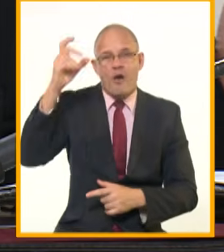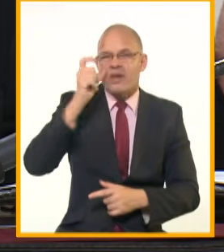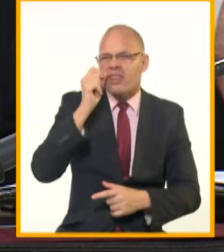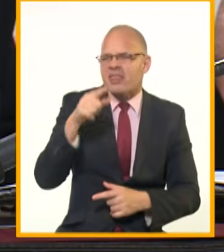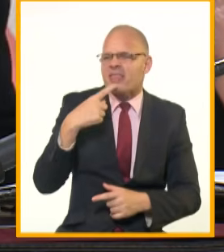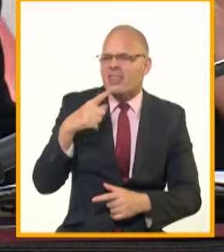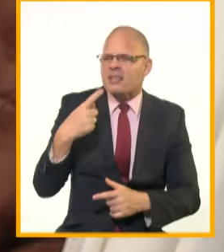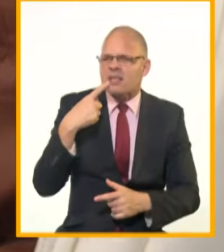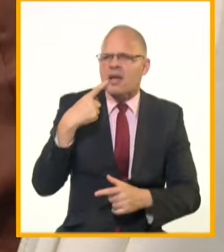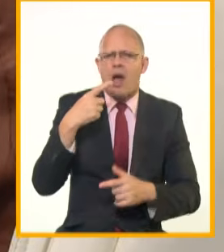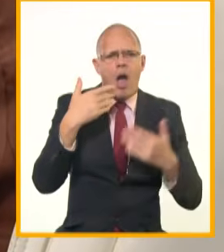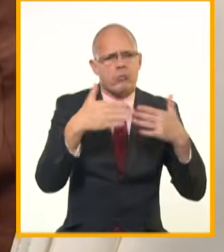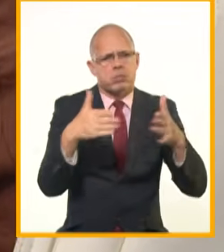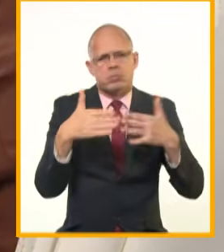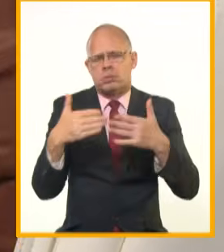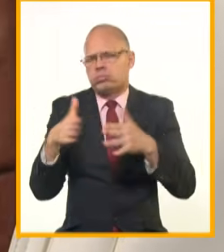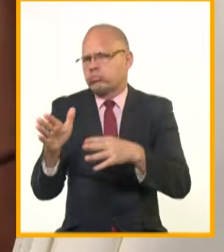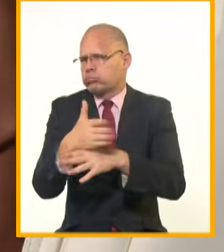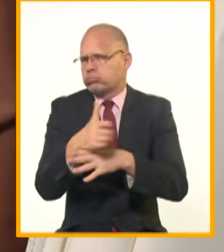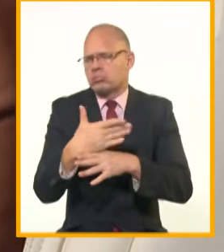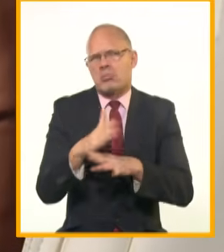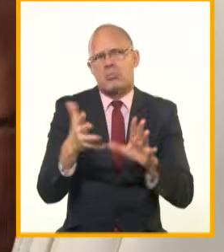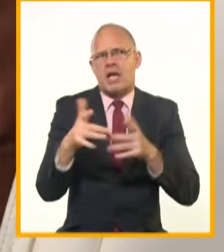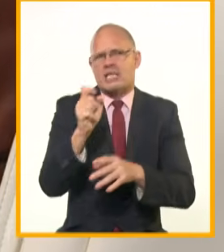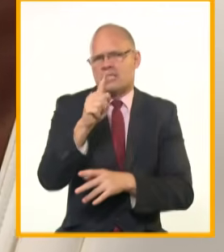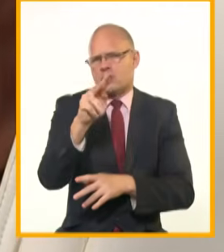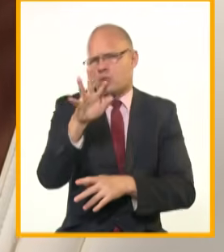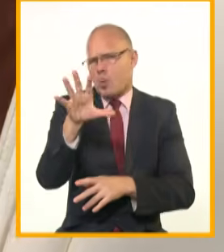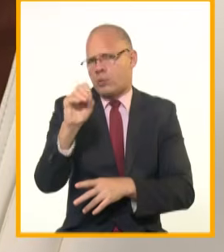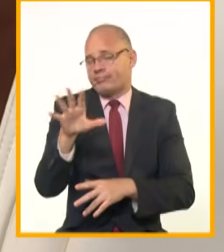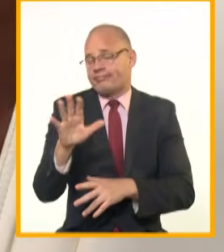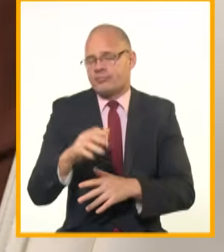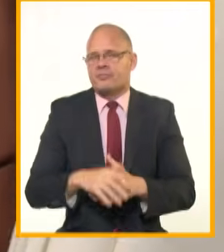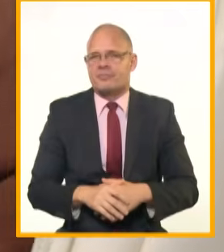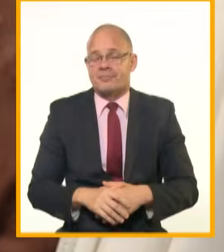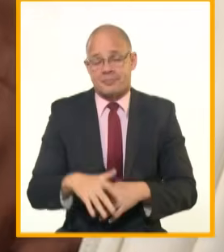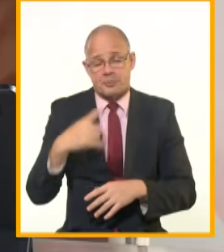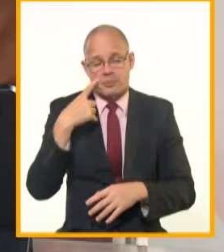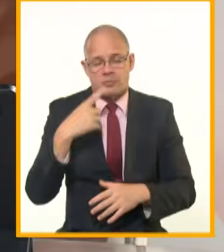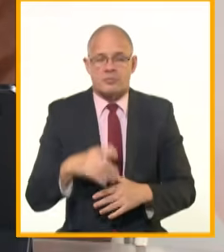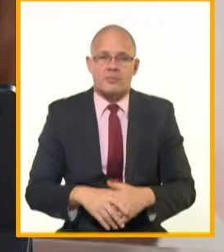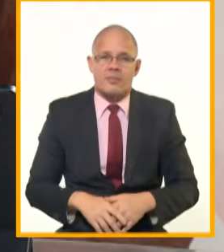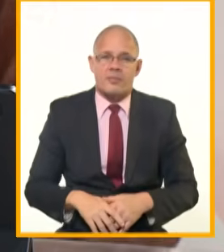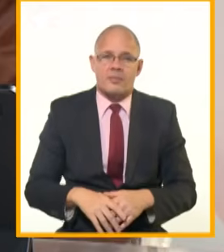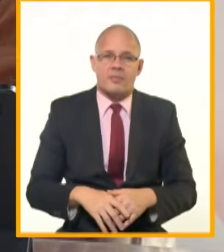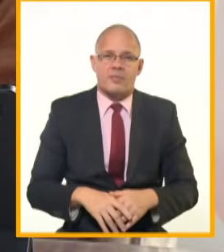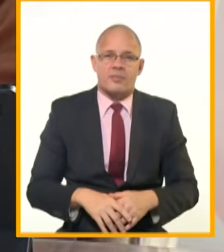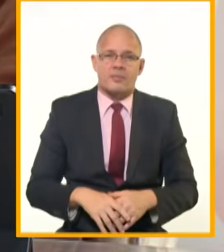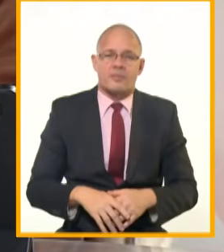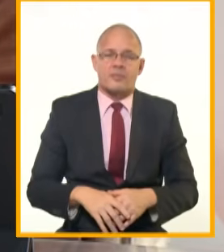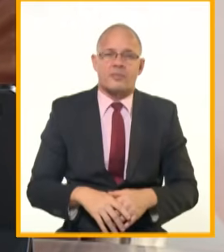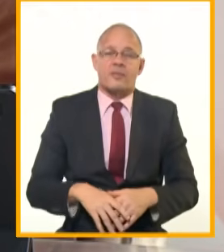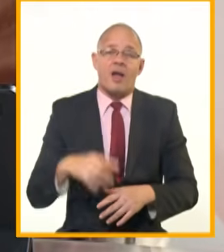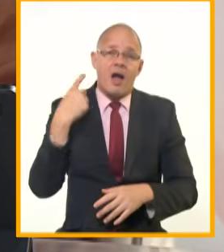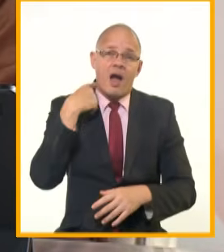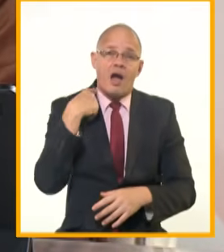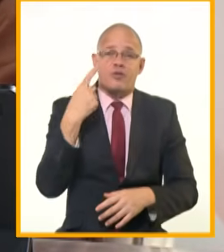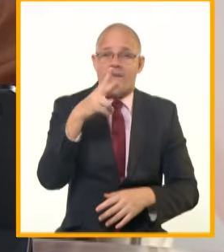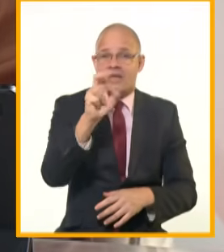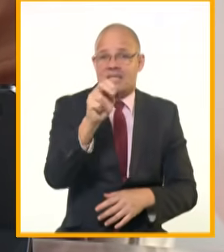150 obras en todo el territorio. A ver, nosotros desde el inicio del año se diseñó un